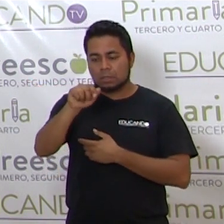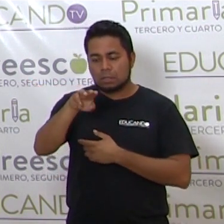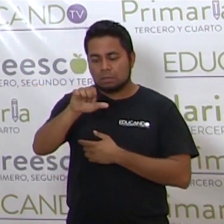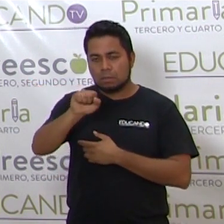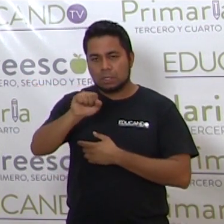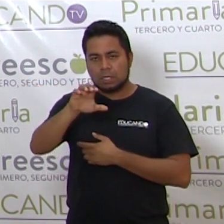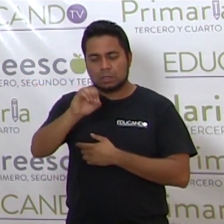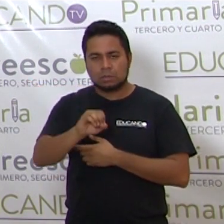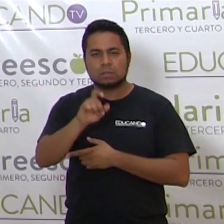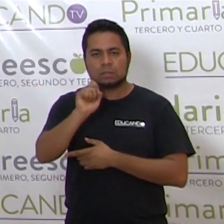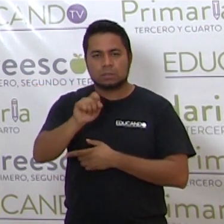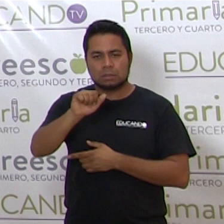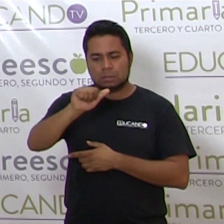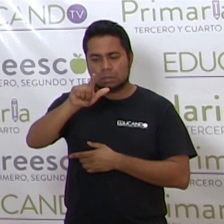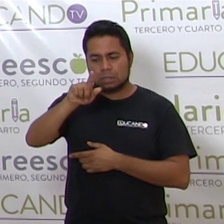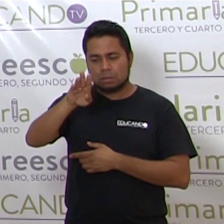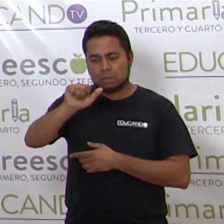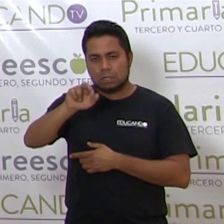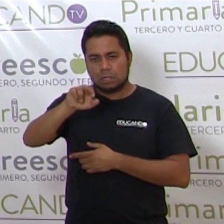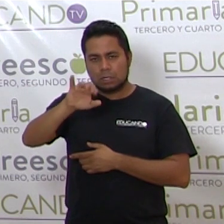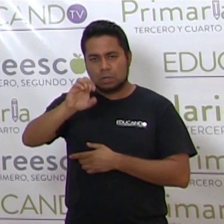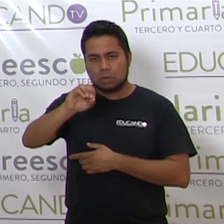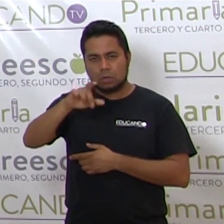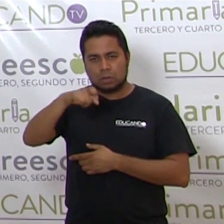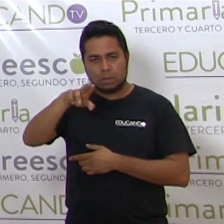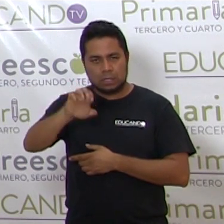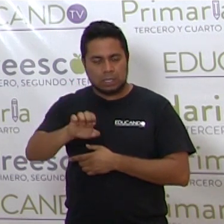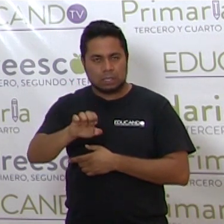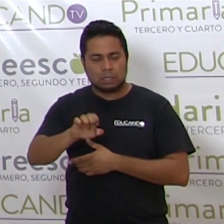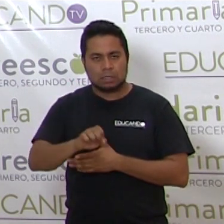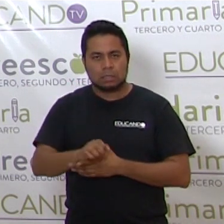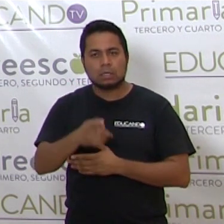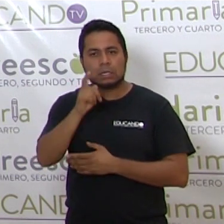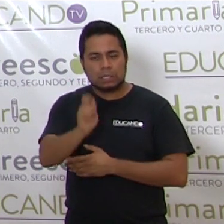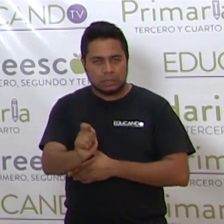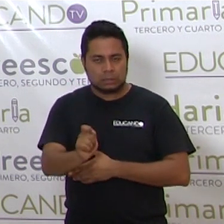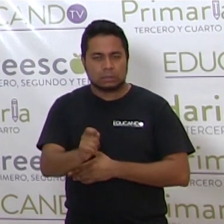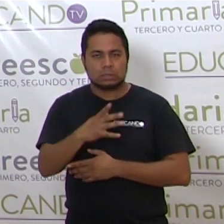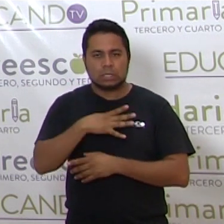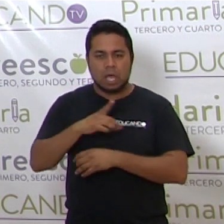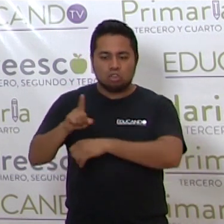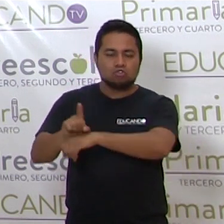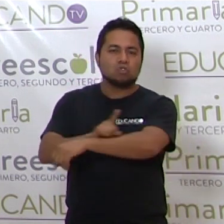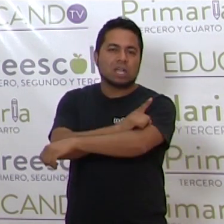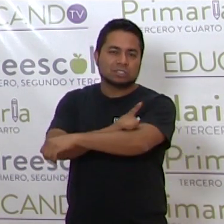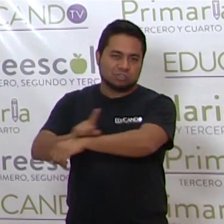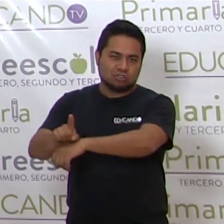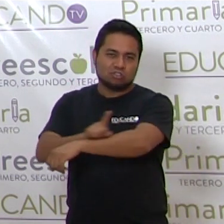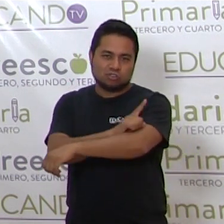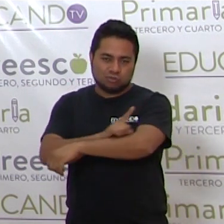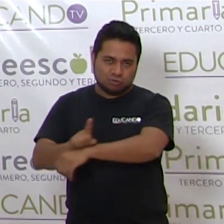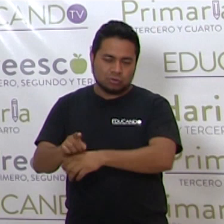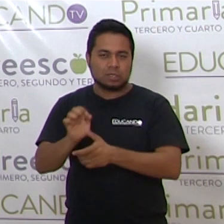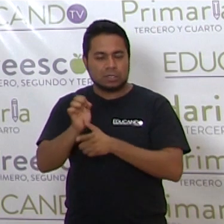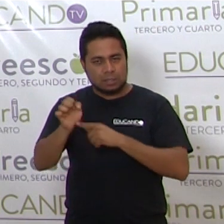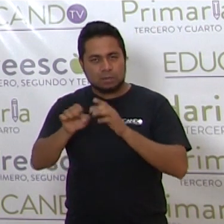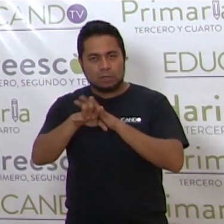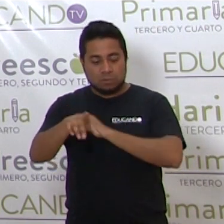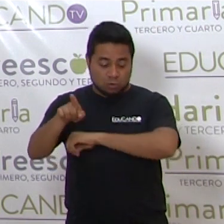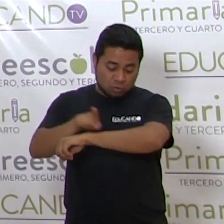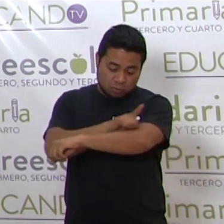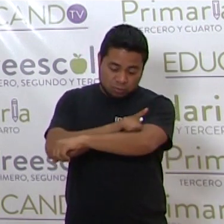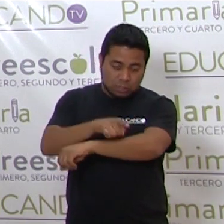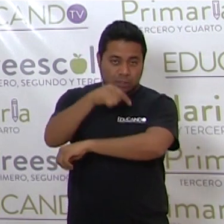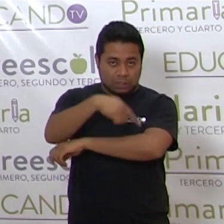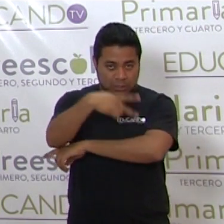albaricoque saben que es un albaricoque es un durazno entonces el durazno